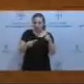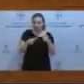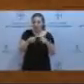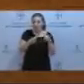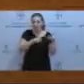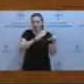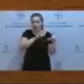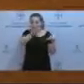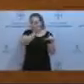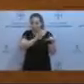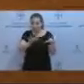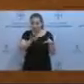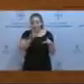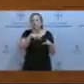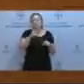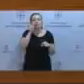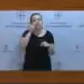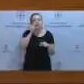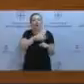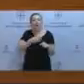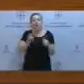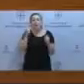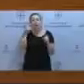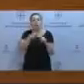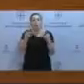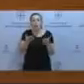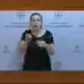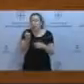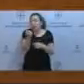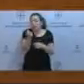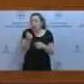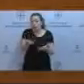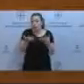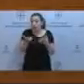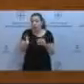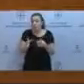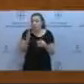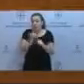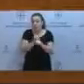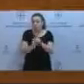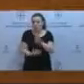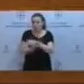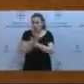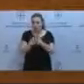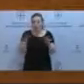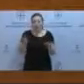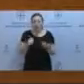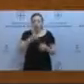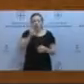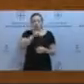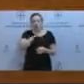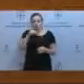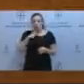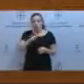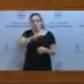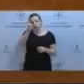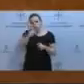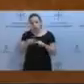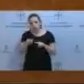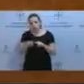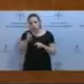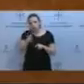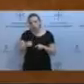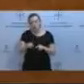queremos el turismo? Para generar riqueza y para generar empleo. Pues estamos los últimos en la organización administrativa de la comunidad autónoma. Y otra cosa que me he hartado